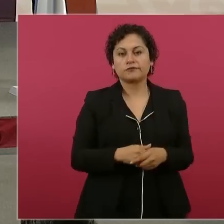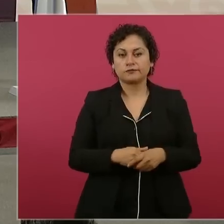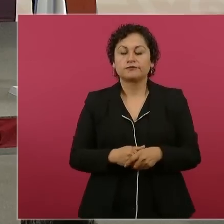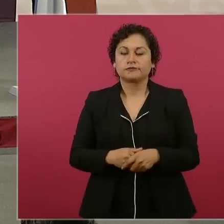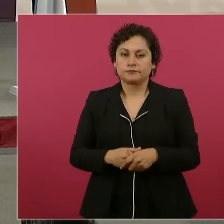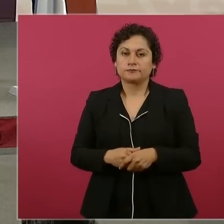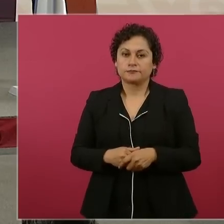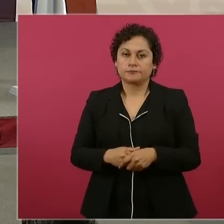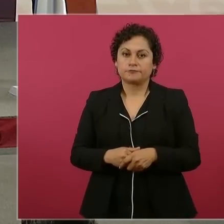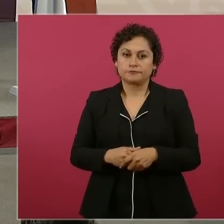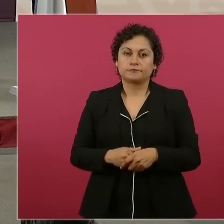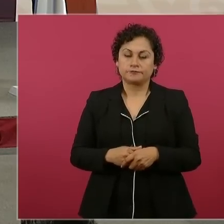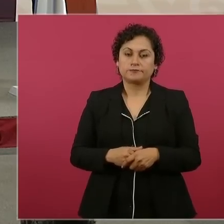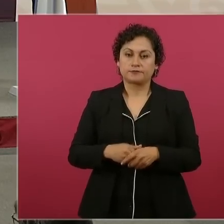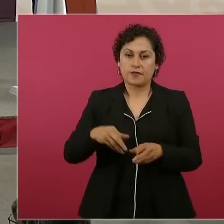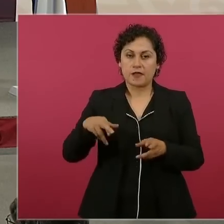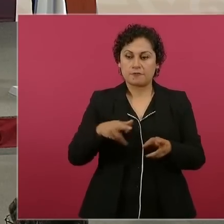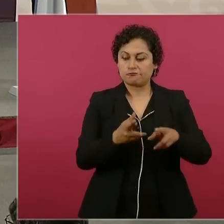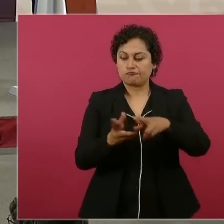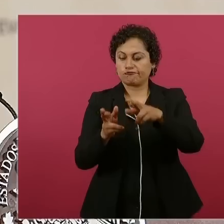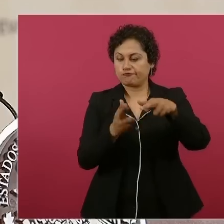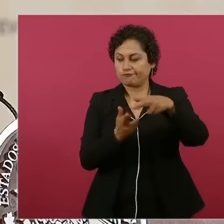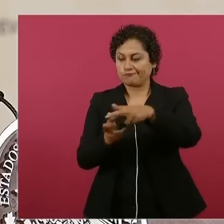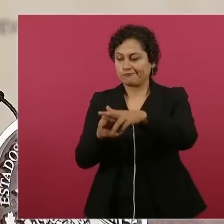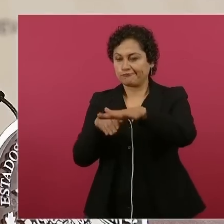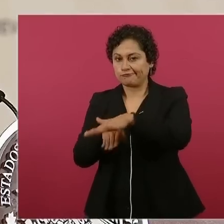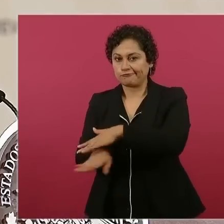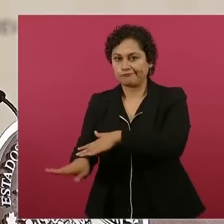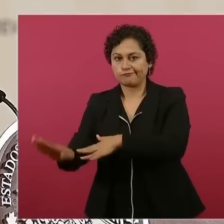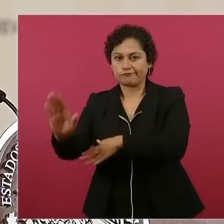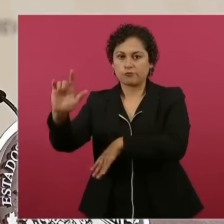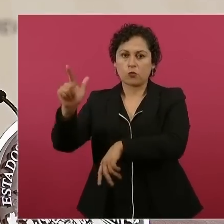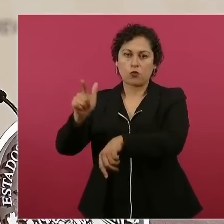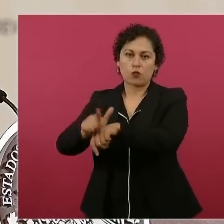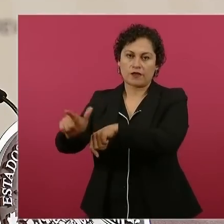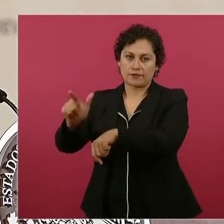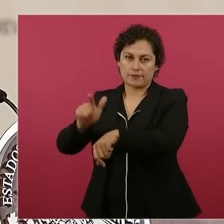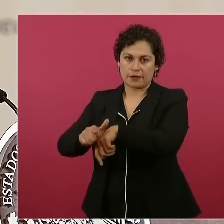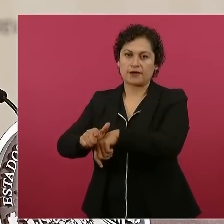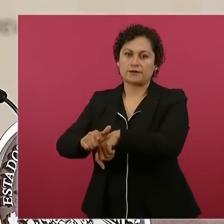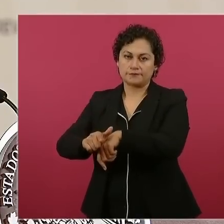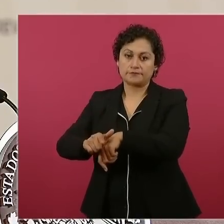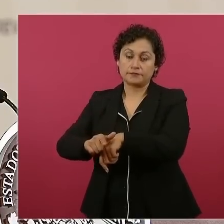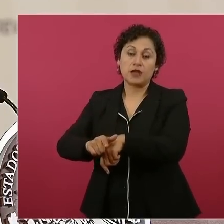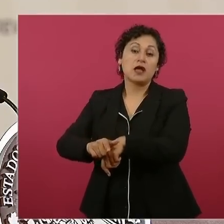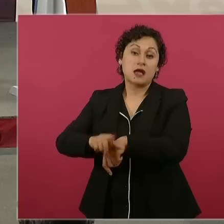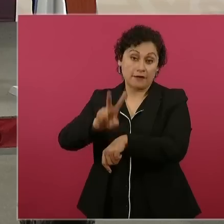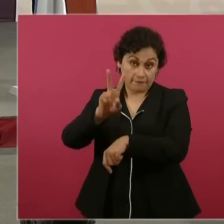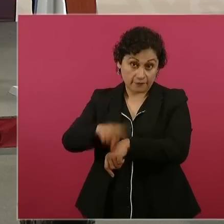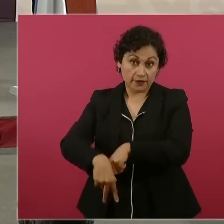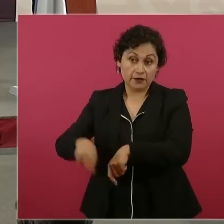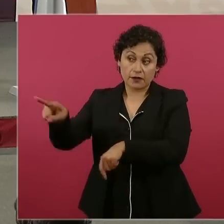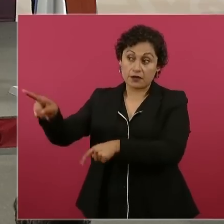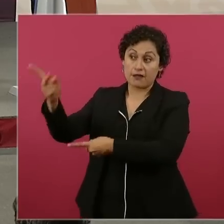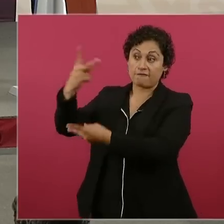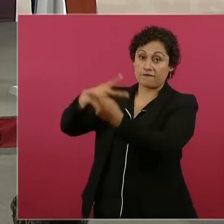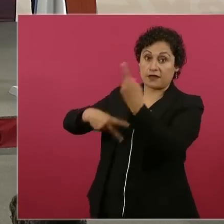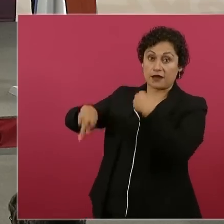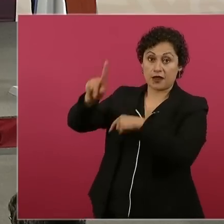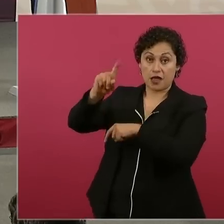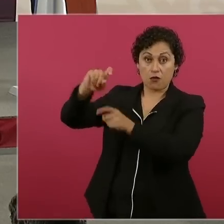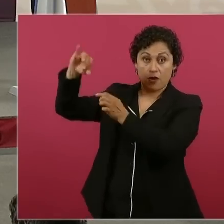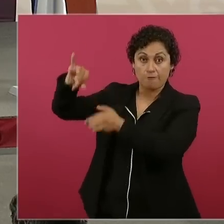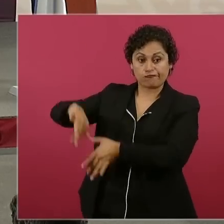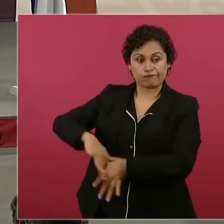se interna a Guatemala, corre de allá para acá, y a partir de aquí